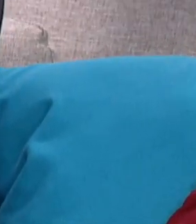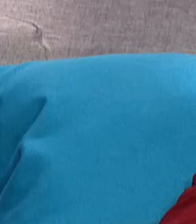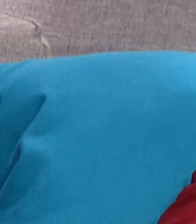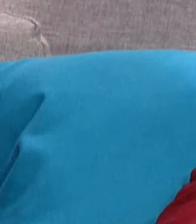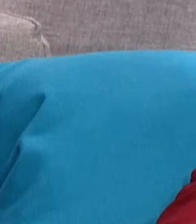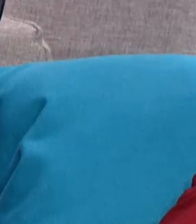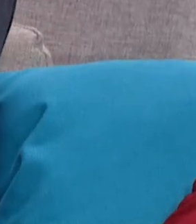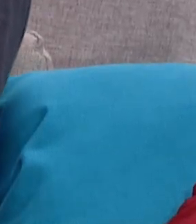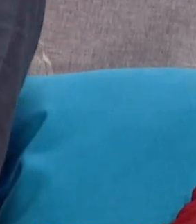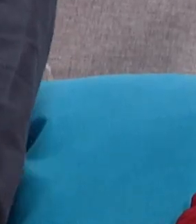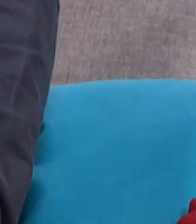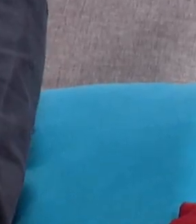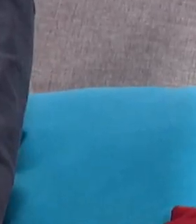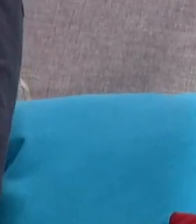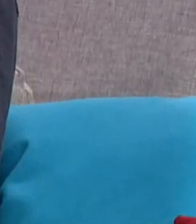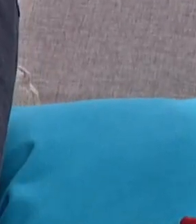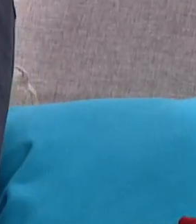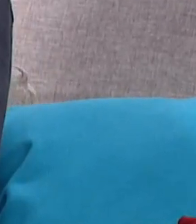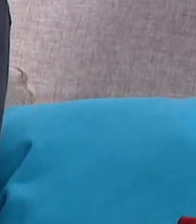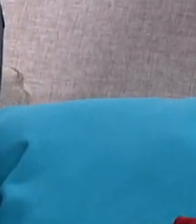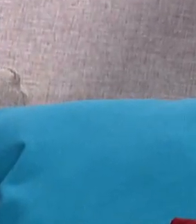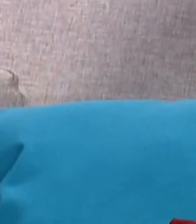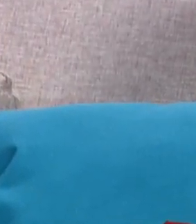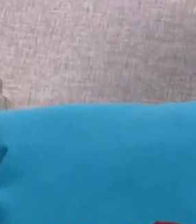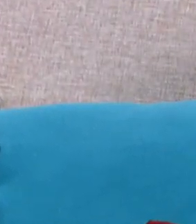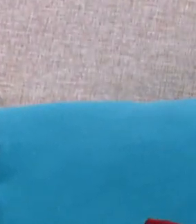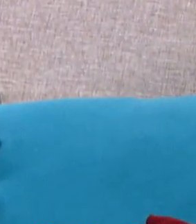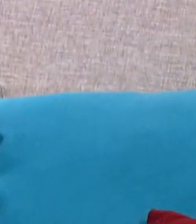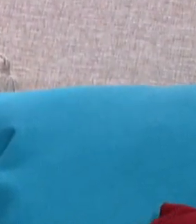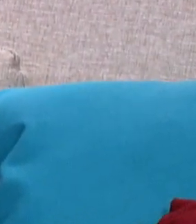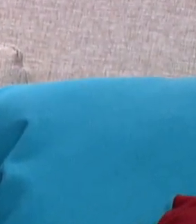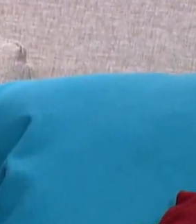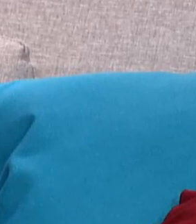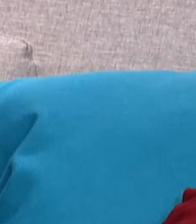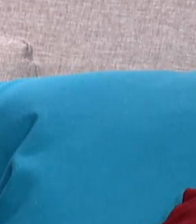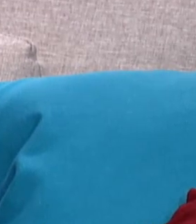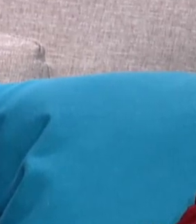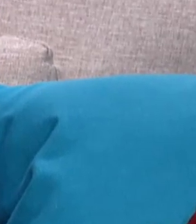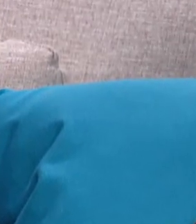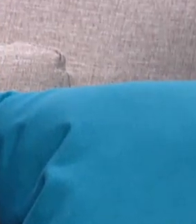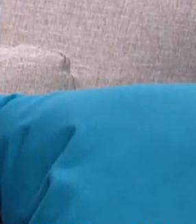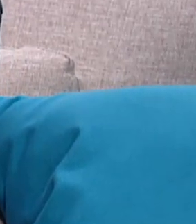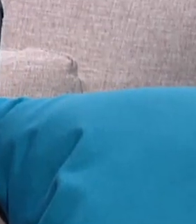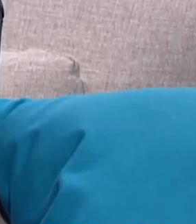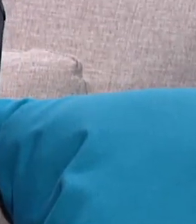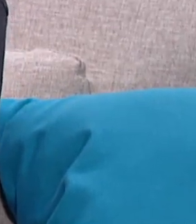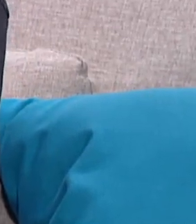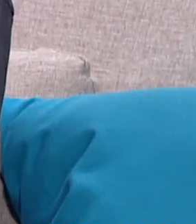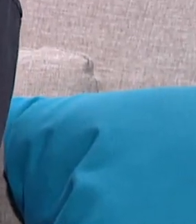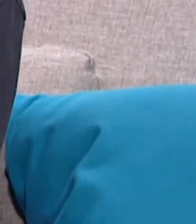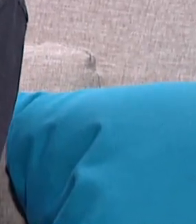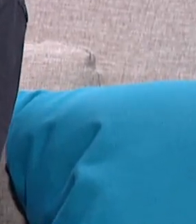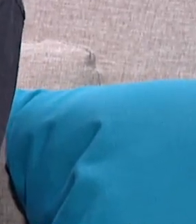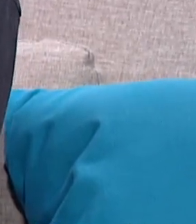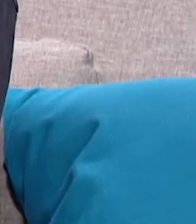a jugar que sos maestra, que todo el barrio es tu clase,